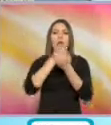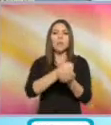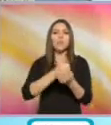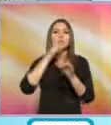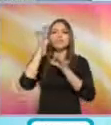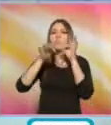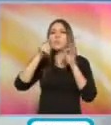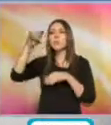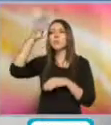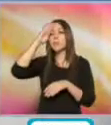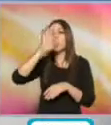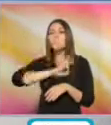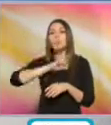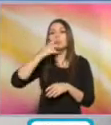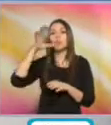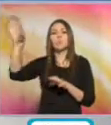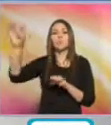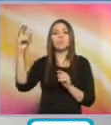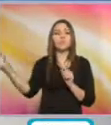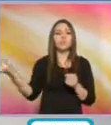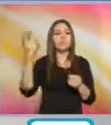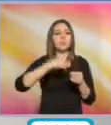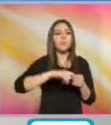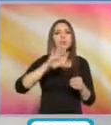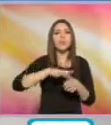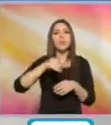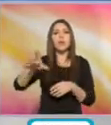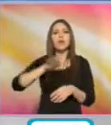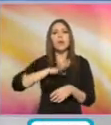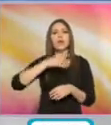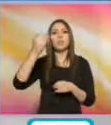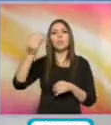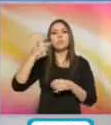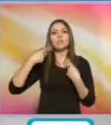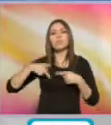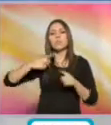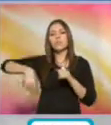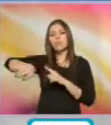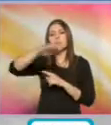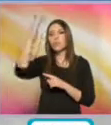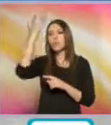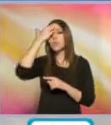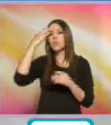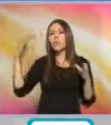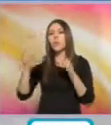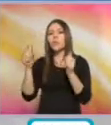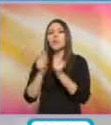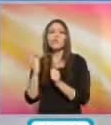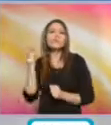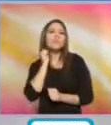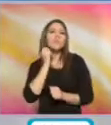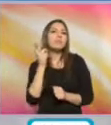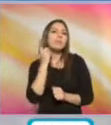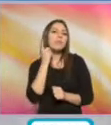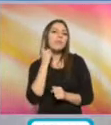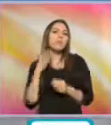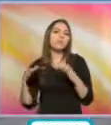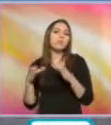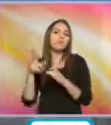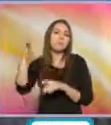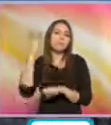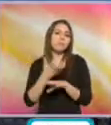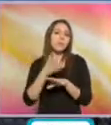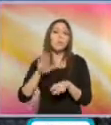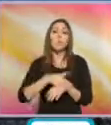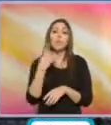incorporarlo al equipo de la Casa Blanca por las relaciones que tiene en el Congreso. Es muy importante la relación con el Congreso en Estados Unidos. ¿Por qué? Porque Donald Trump no ha